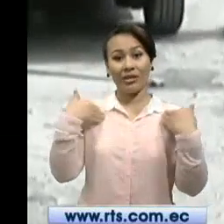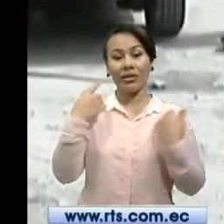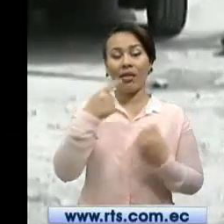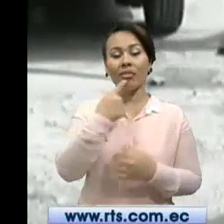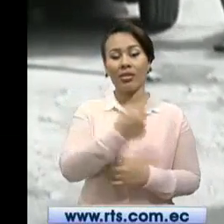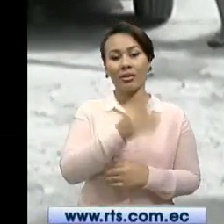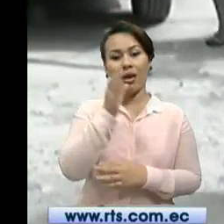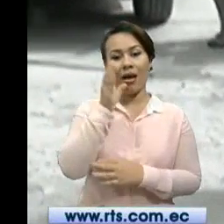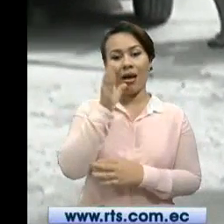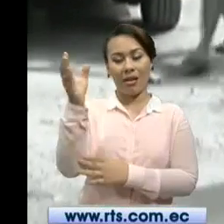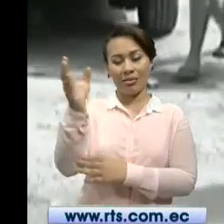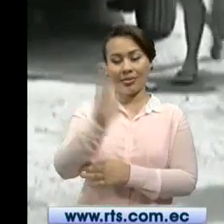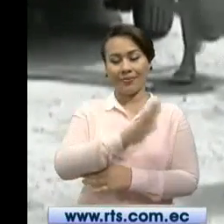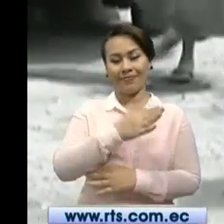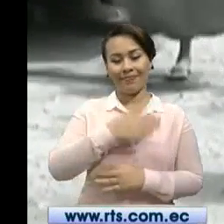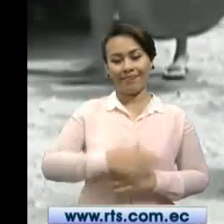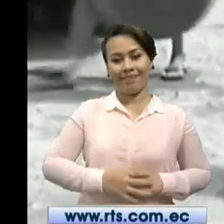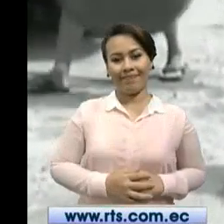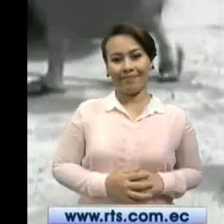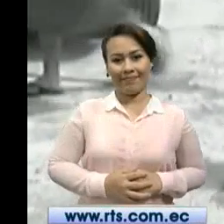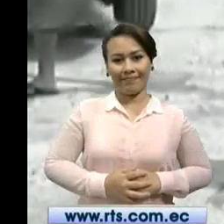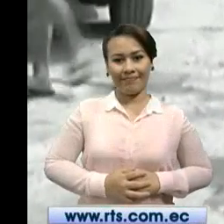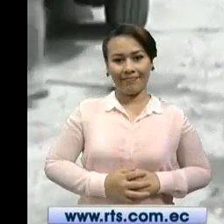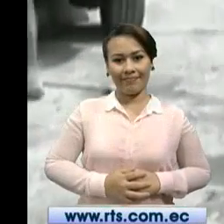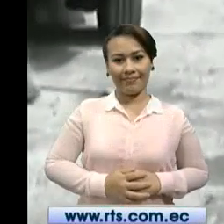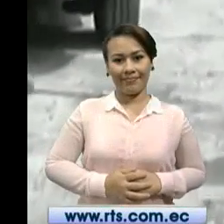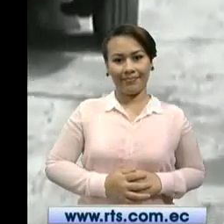informó jorge escobar